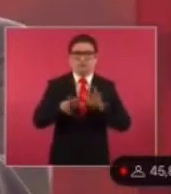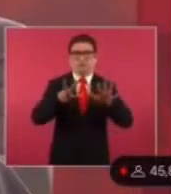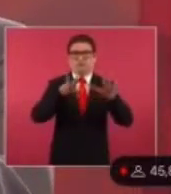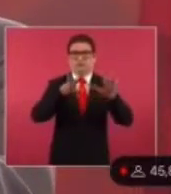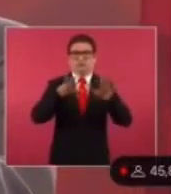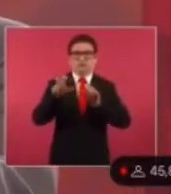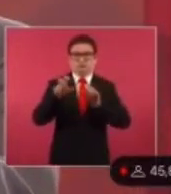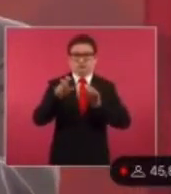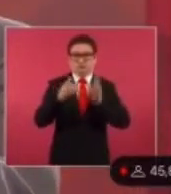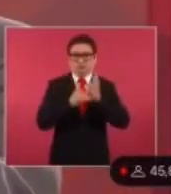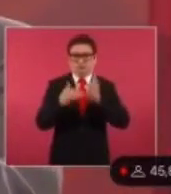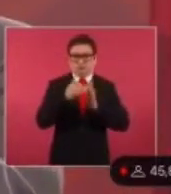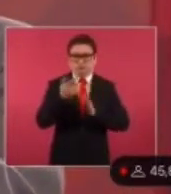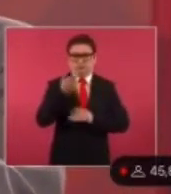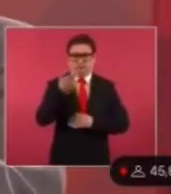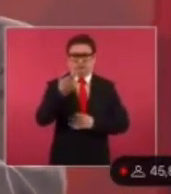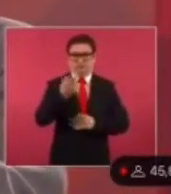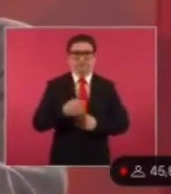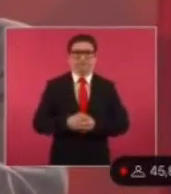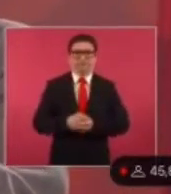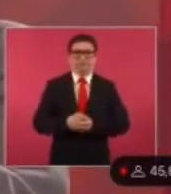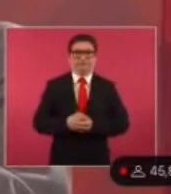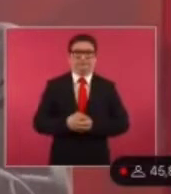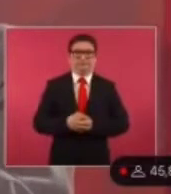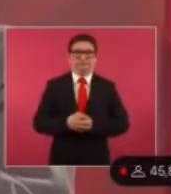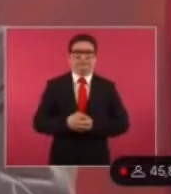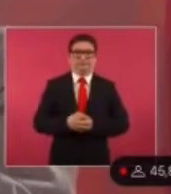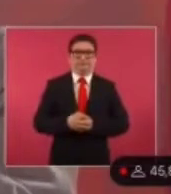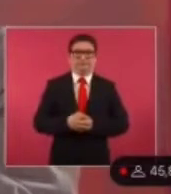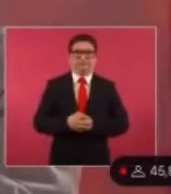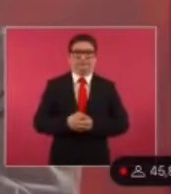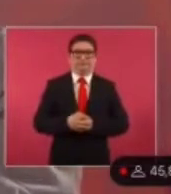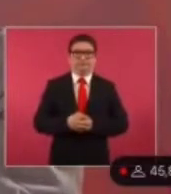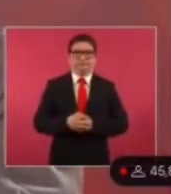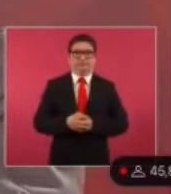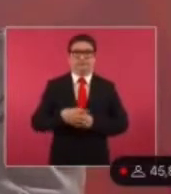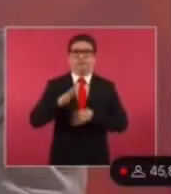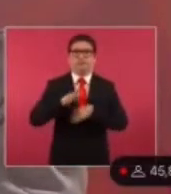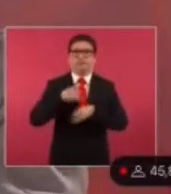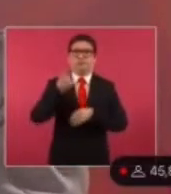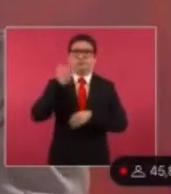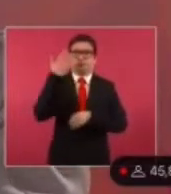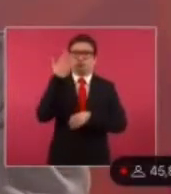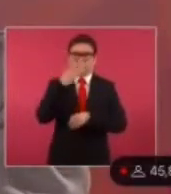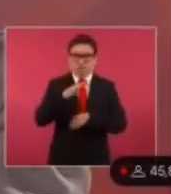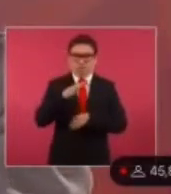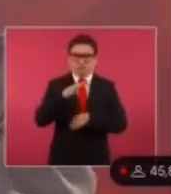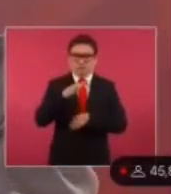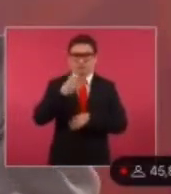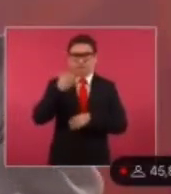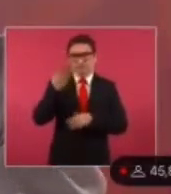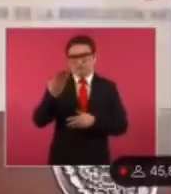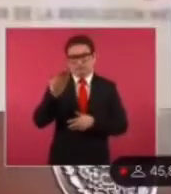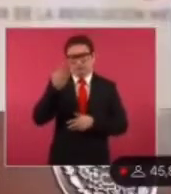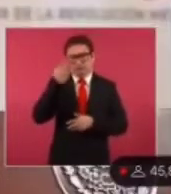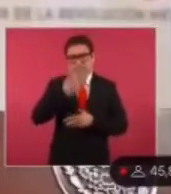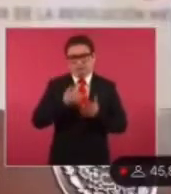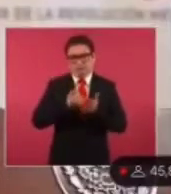2.800 millones de pesos esto de conformidad con una resolución